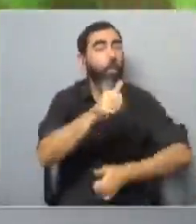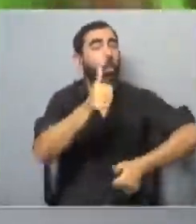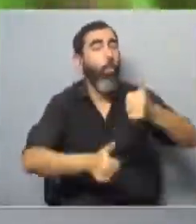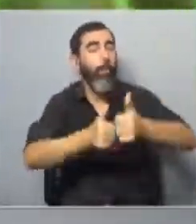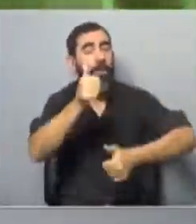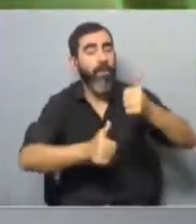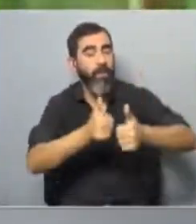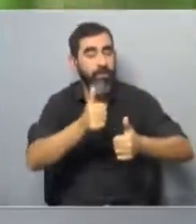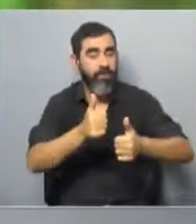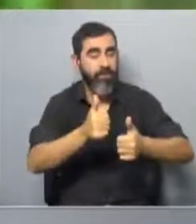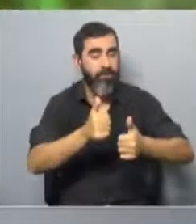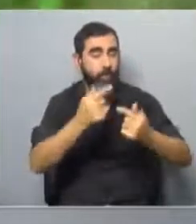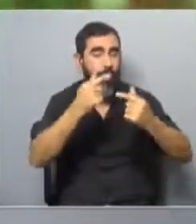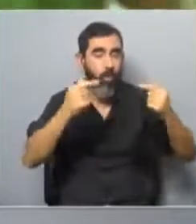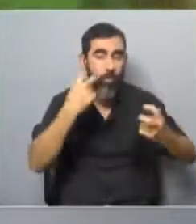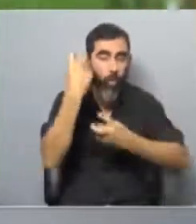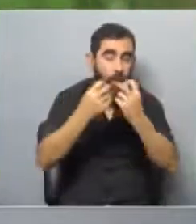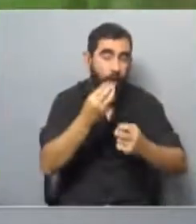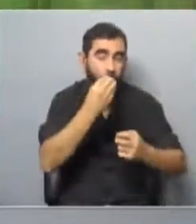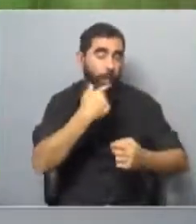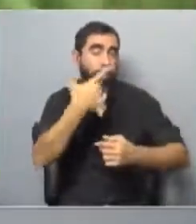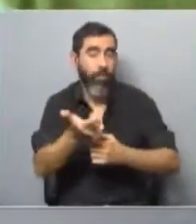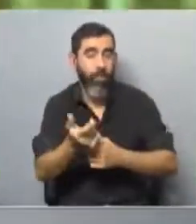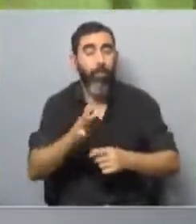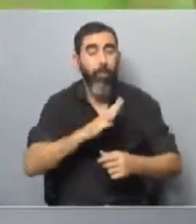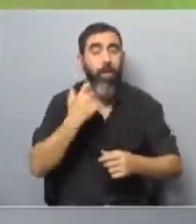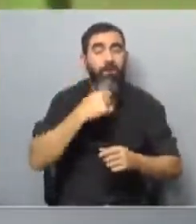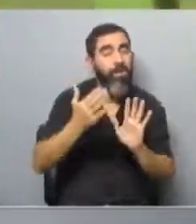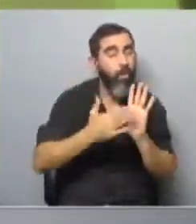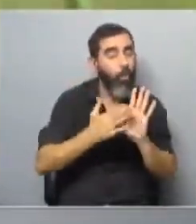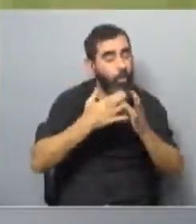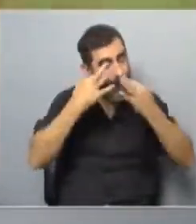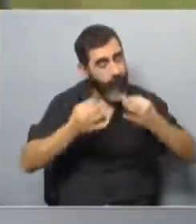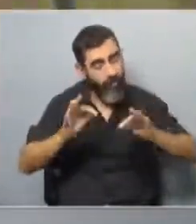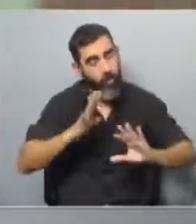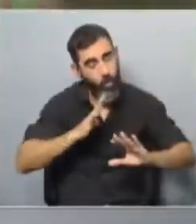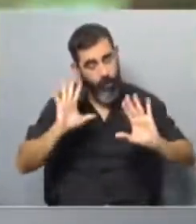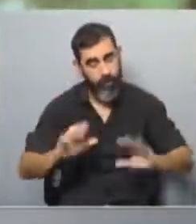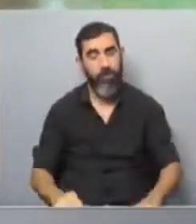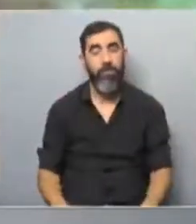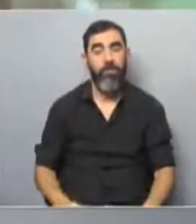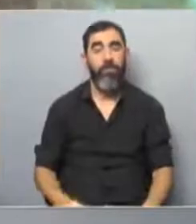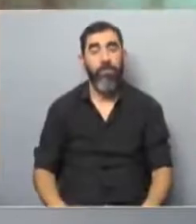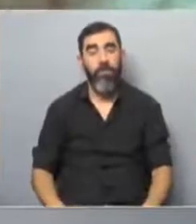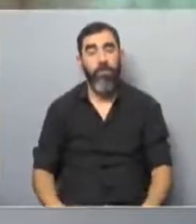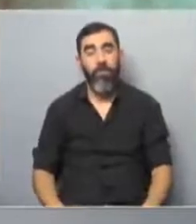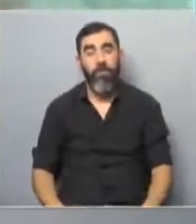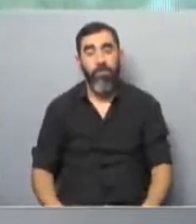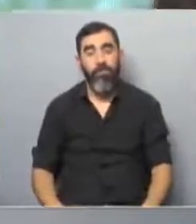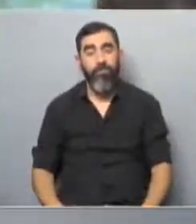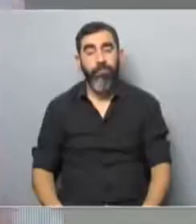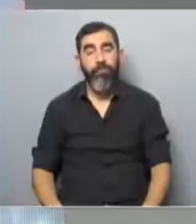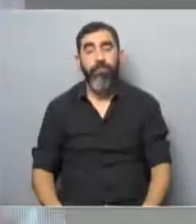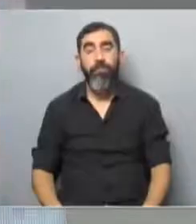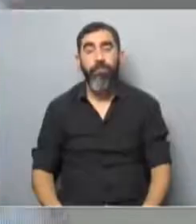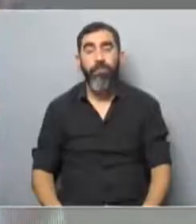es un desplazamiento por recursos posiblemente. Pero todavía no hay un estudio muy avanzado en estos temas.